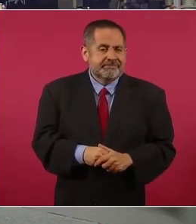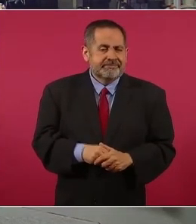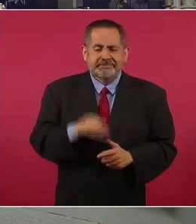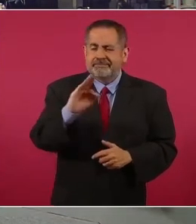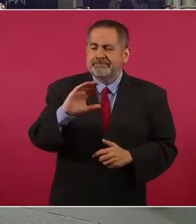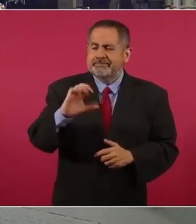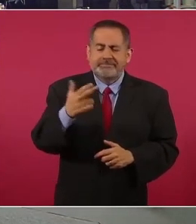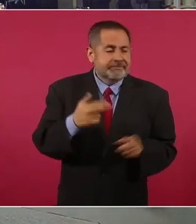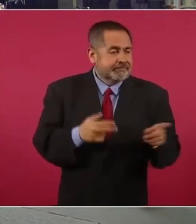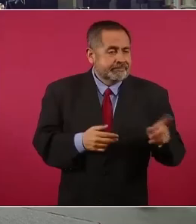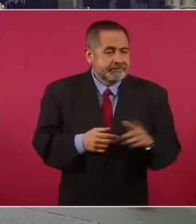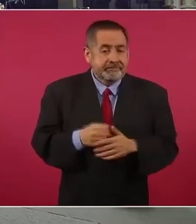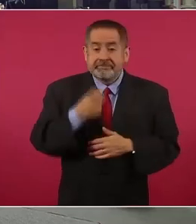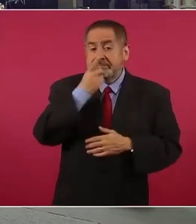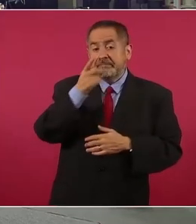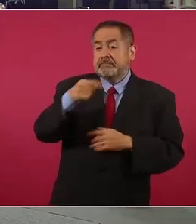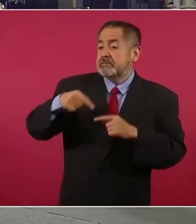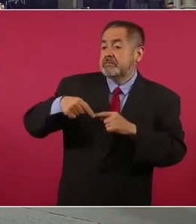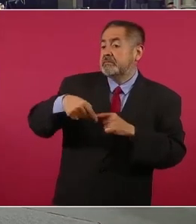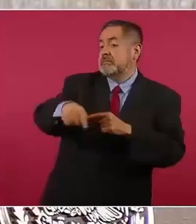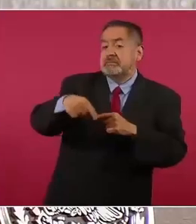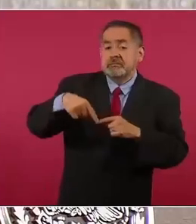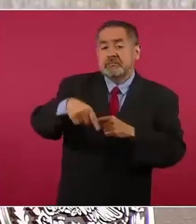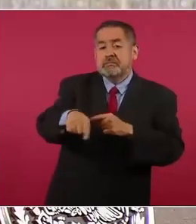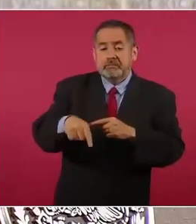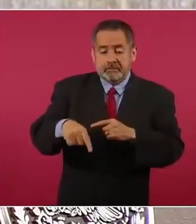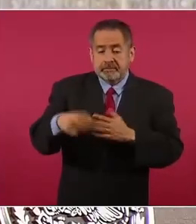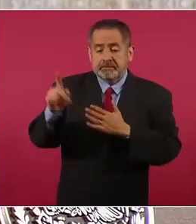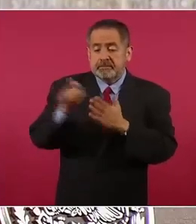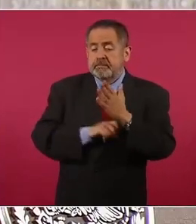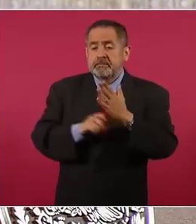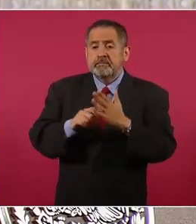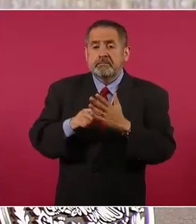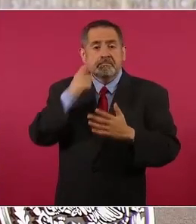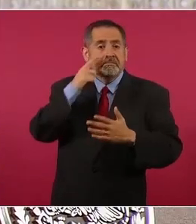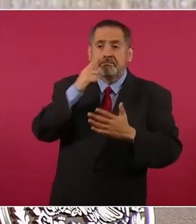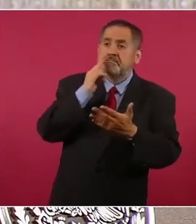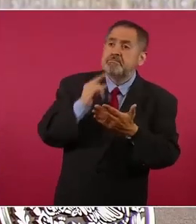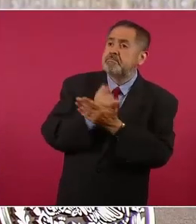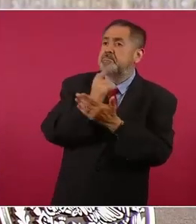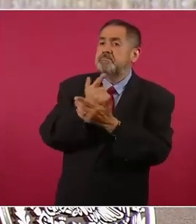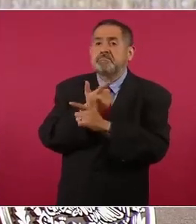Calderón que en este mes se acababa la democracia en México?